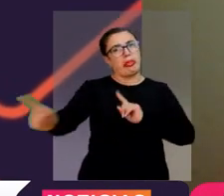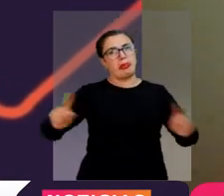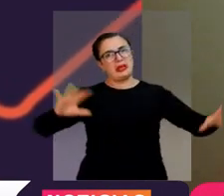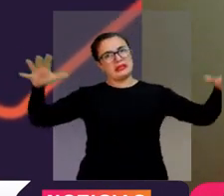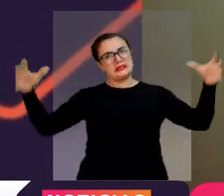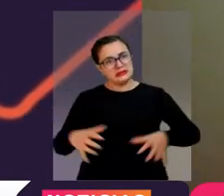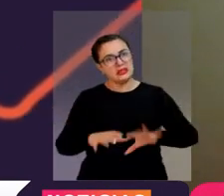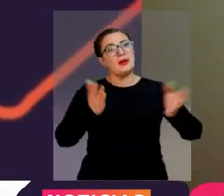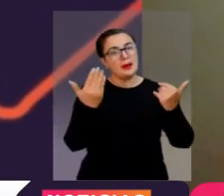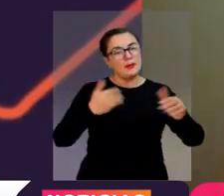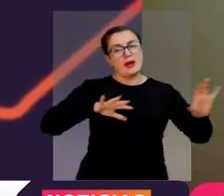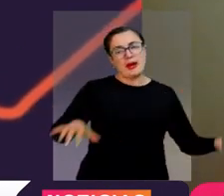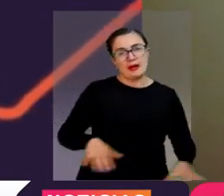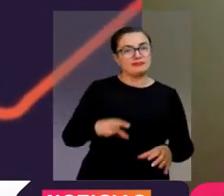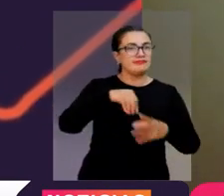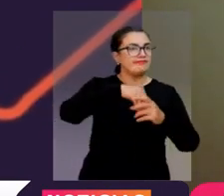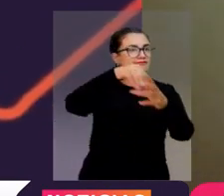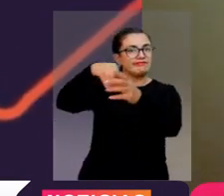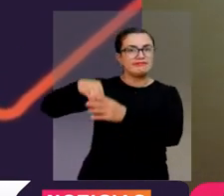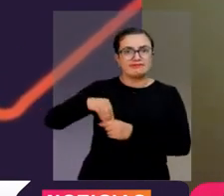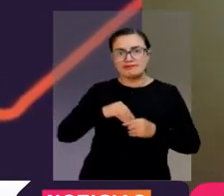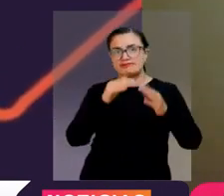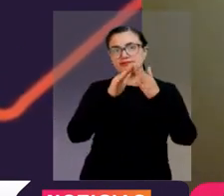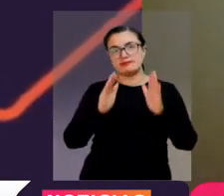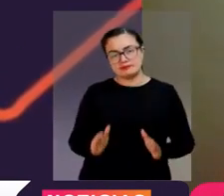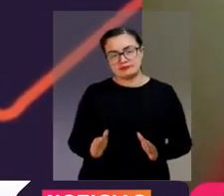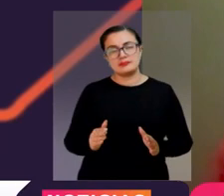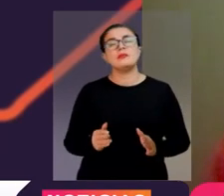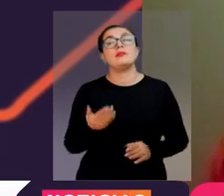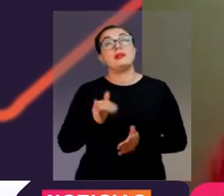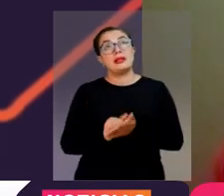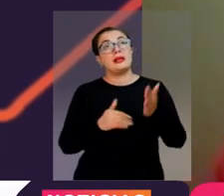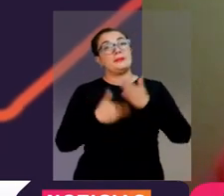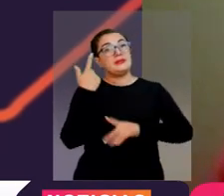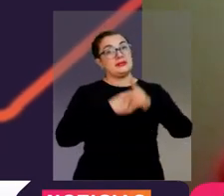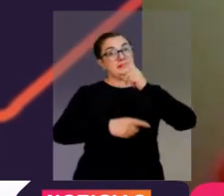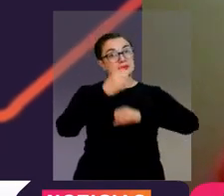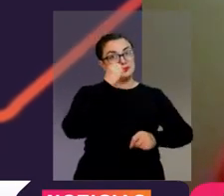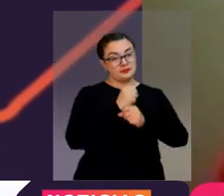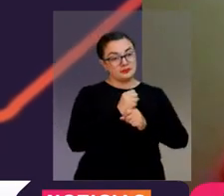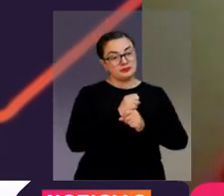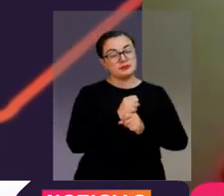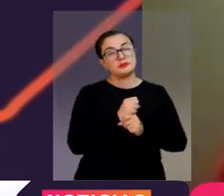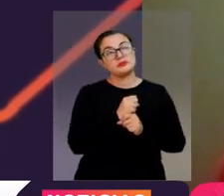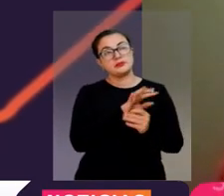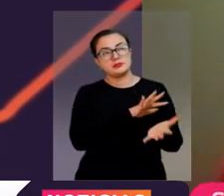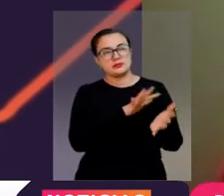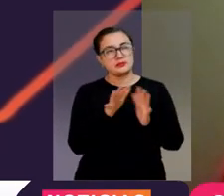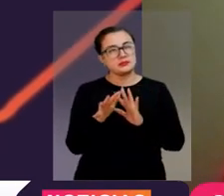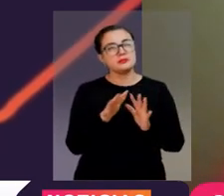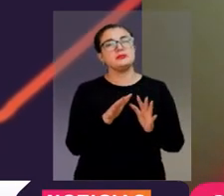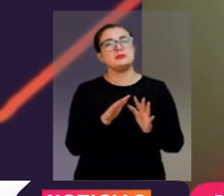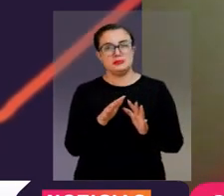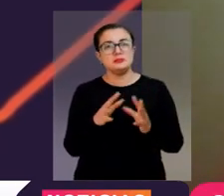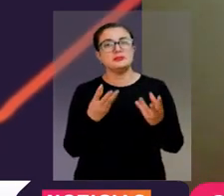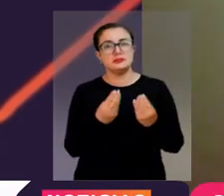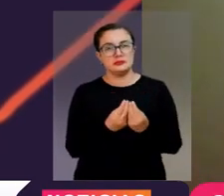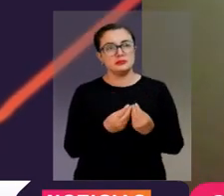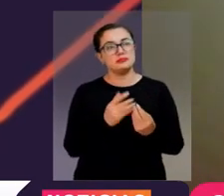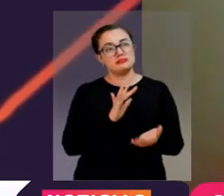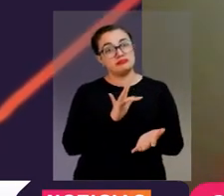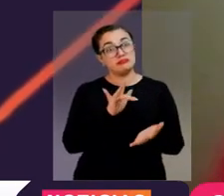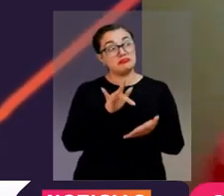actividad y logramos desde el año pasado hasta que permitieron la parte presencial lograr